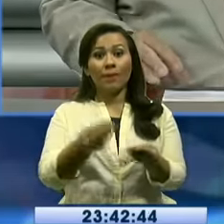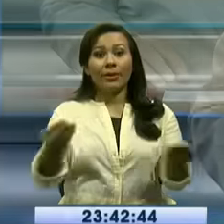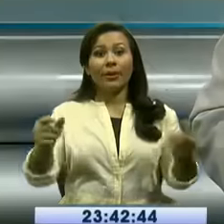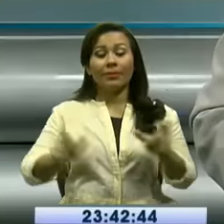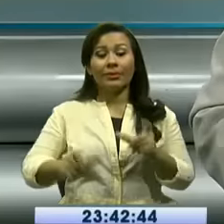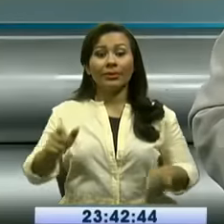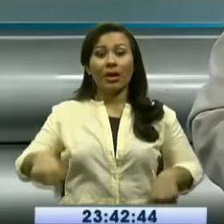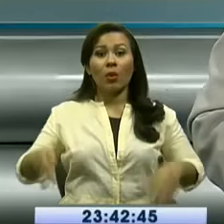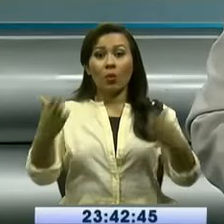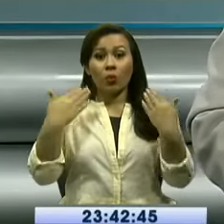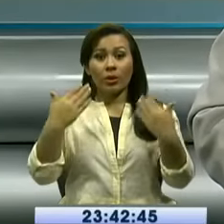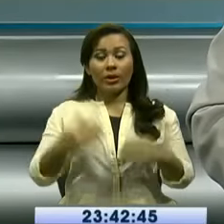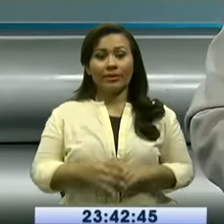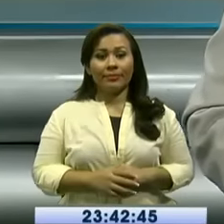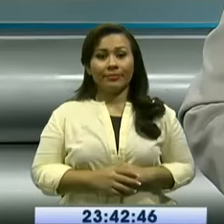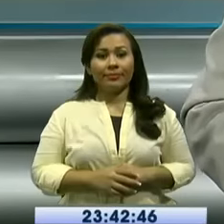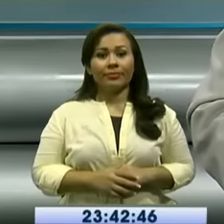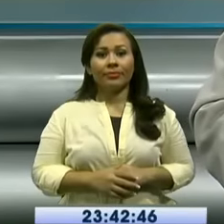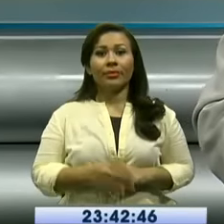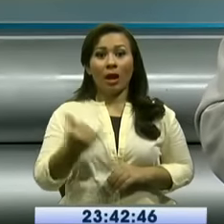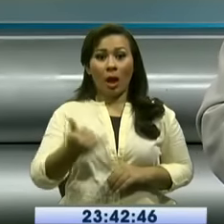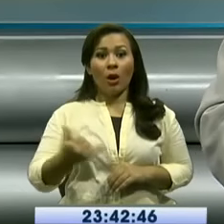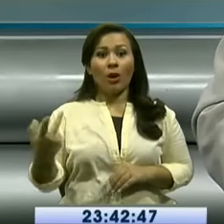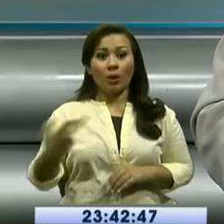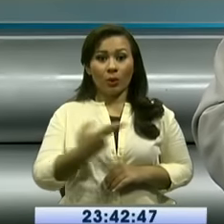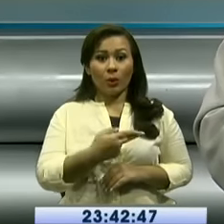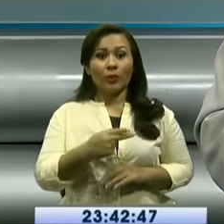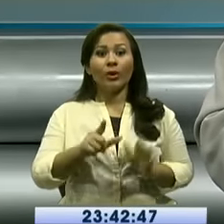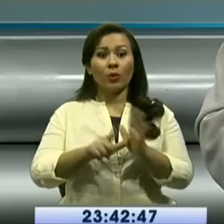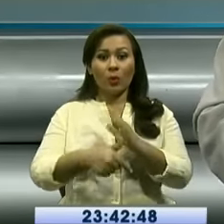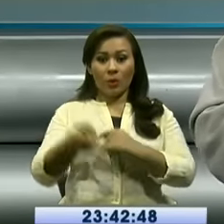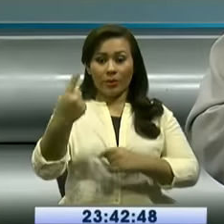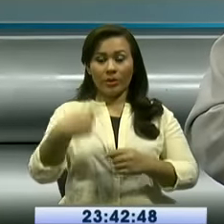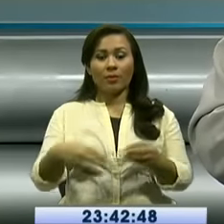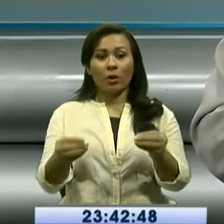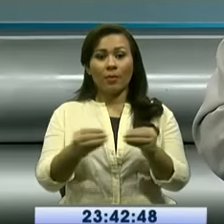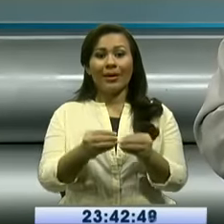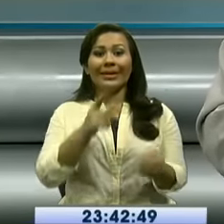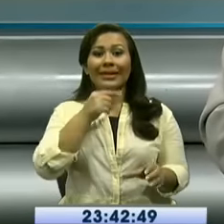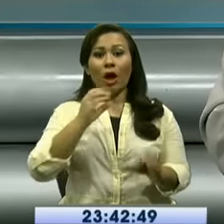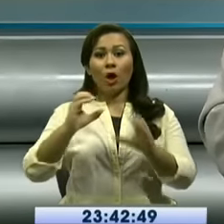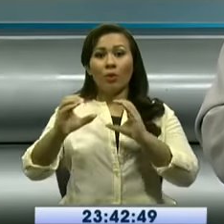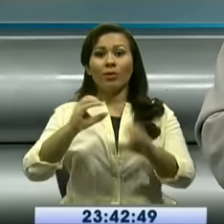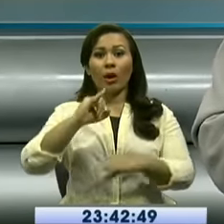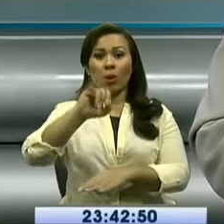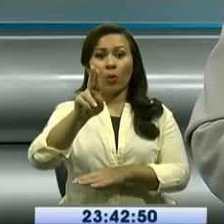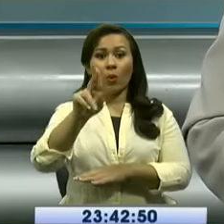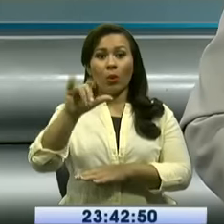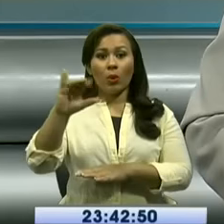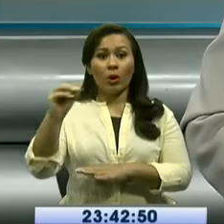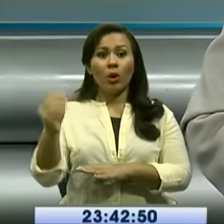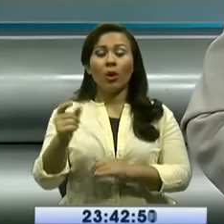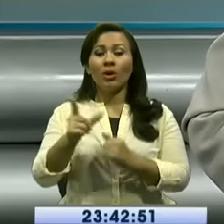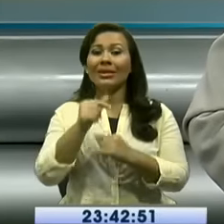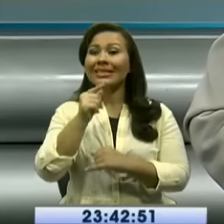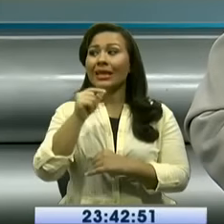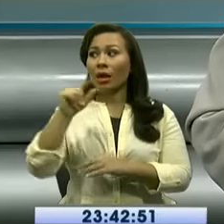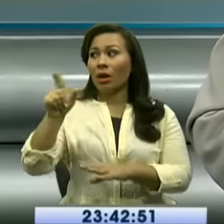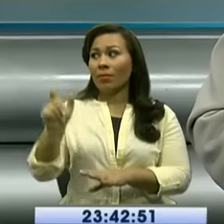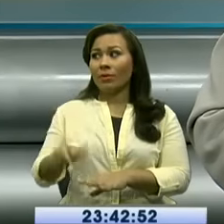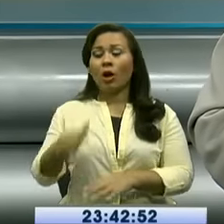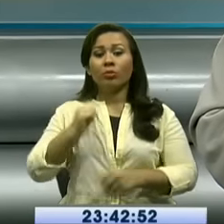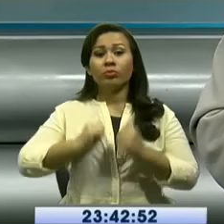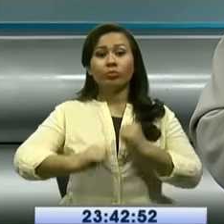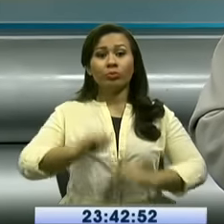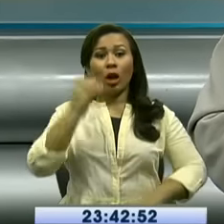guayaquileños presentes. Nos tenemos que ir a un corte comercial, pero cuando regresemos estaremos conversando con el señor Julio Cuello. Julio está